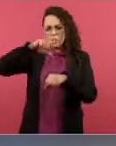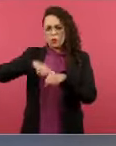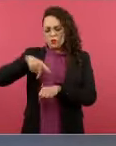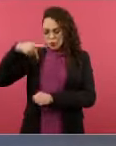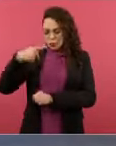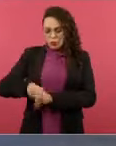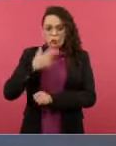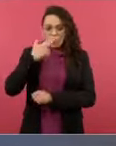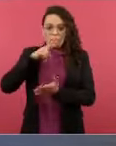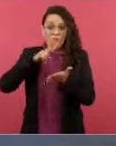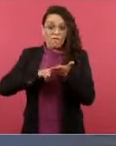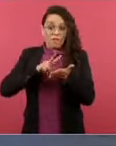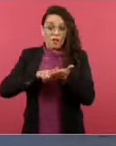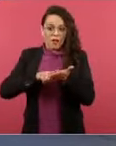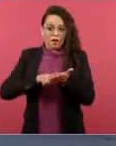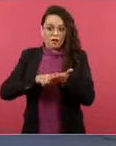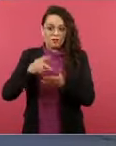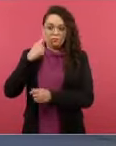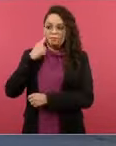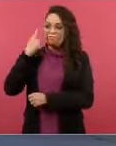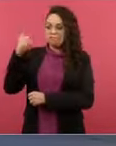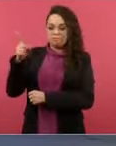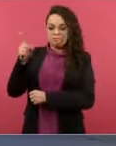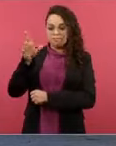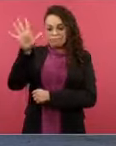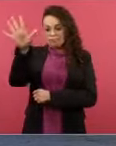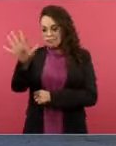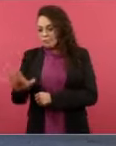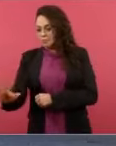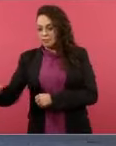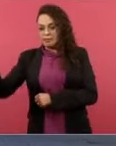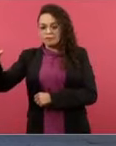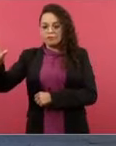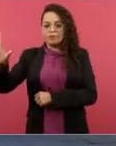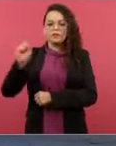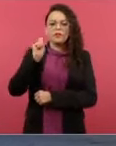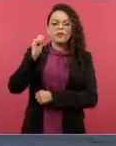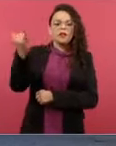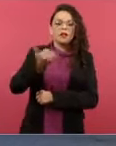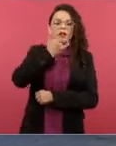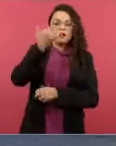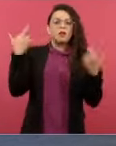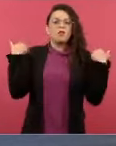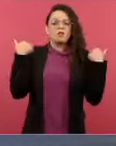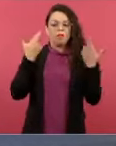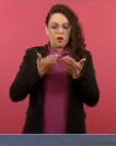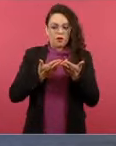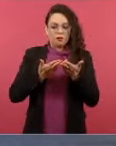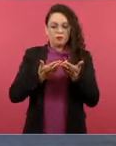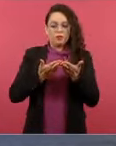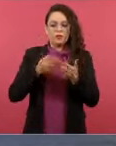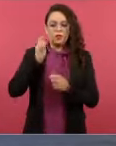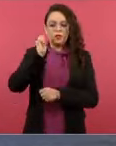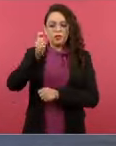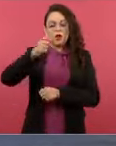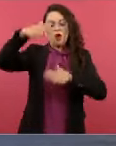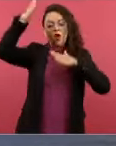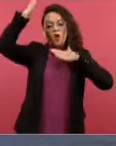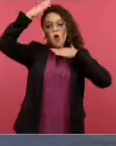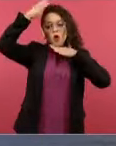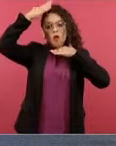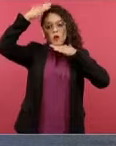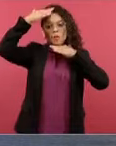error conceptual que teníamos los maestros de que los olmecas solamente estuvieron en Veracruz y Tabasco.